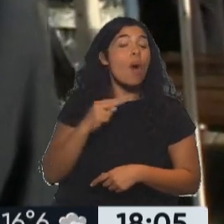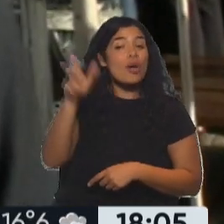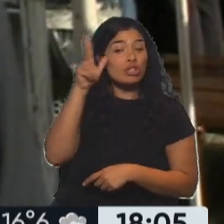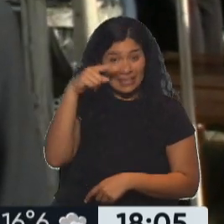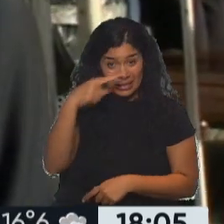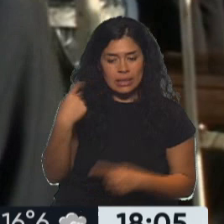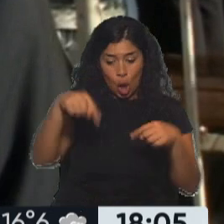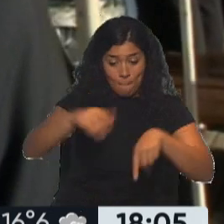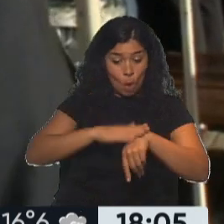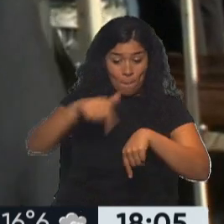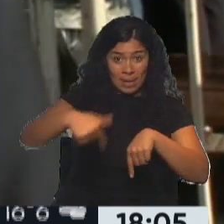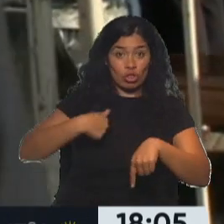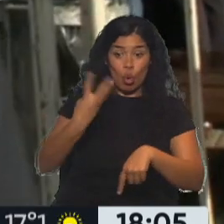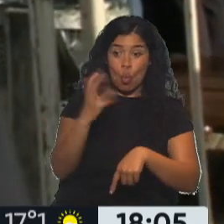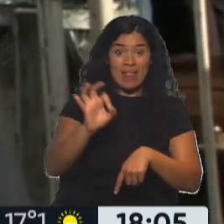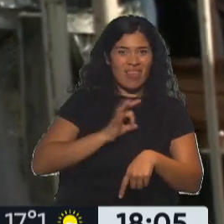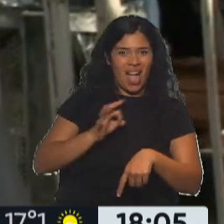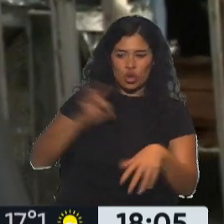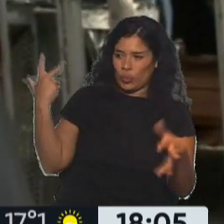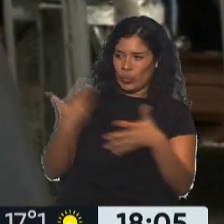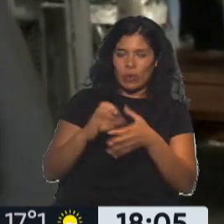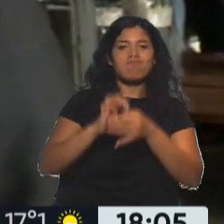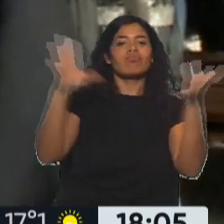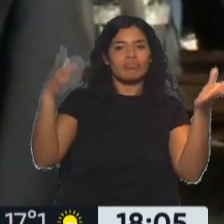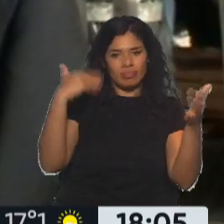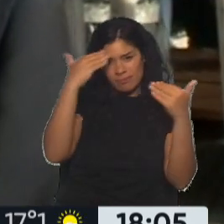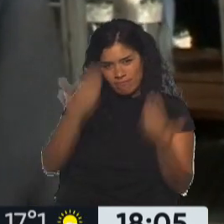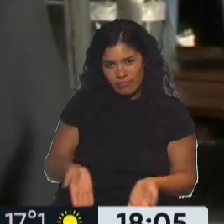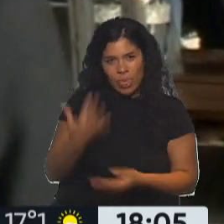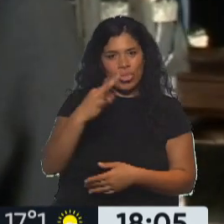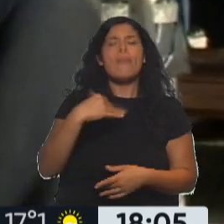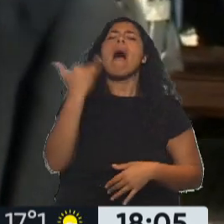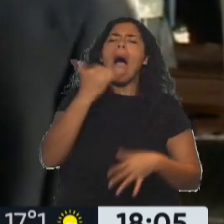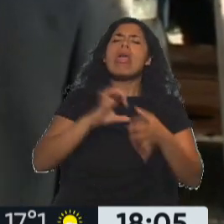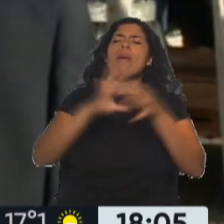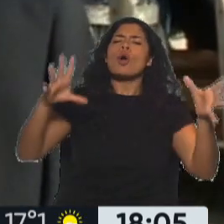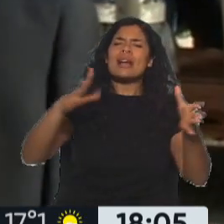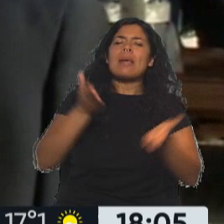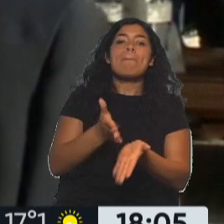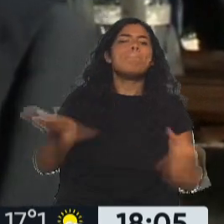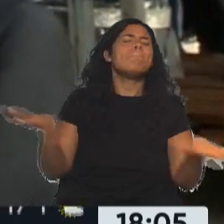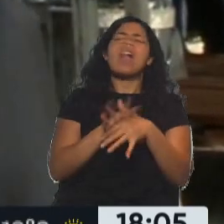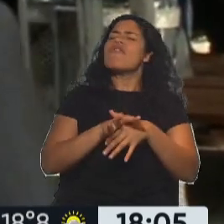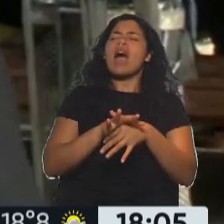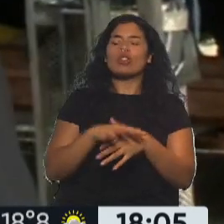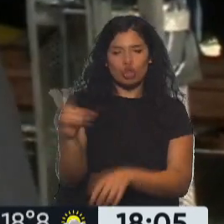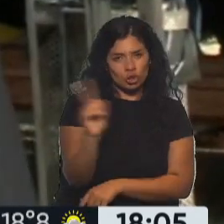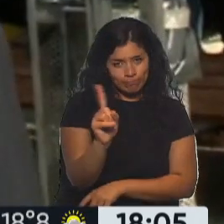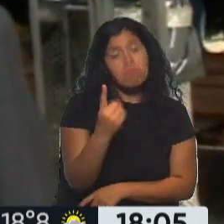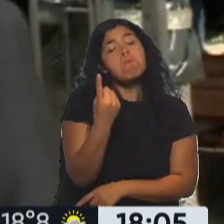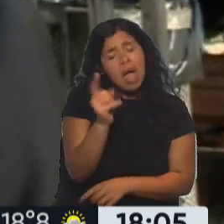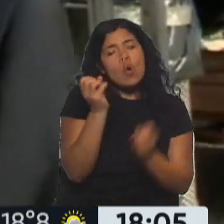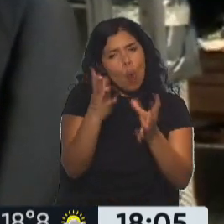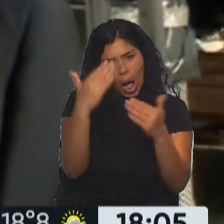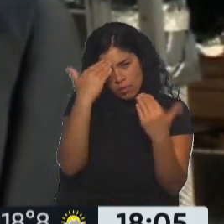hay que reivindicar su figura y por supuesto también reivindicar estos 40 años de democracia con sus falencias, con el problema que tenemos hoy en la Argentina, con la desigualdad que tenemos,